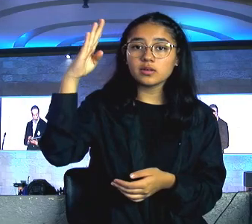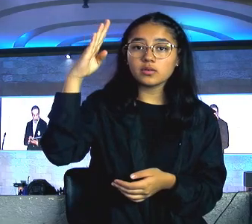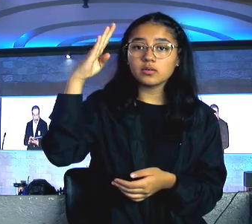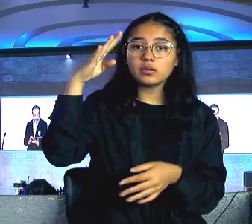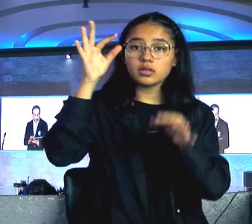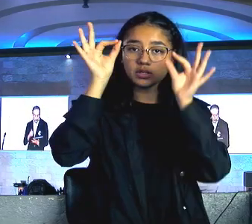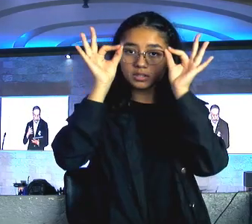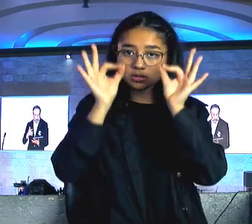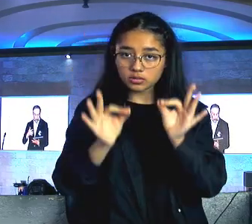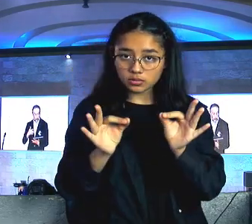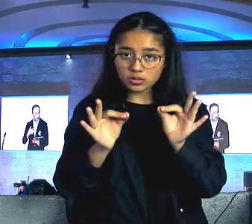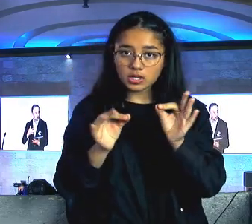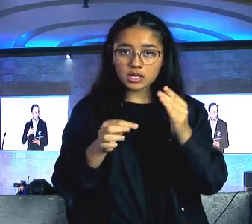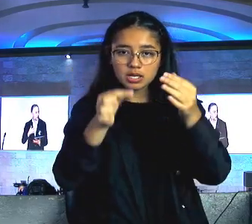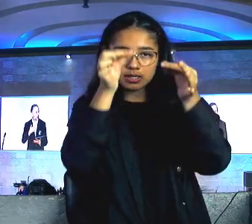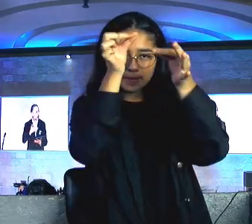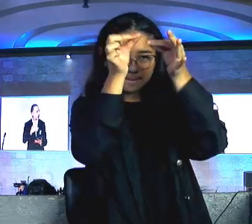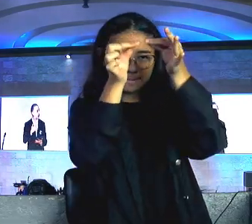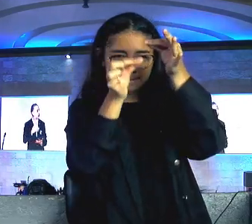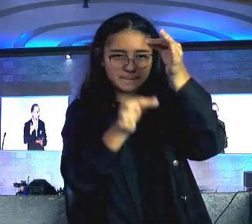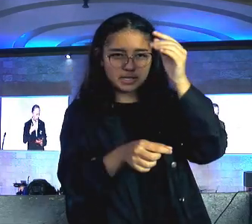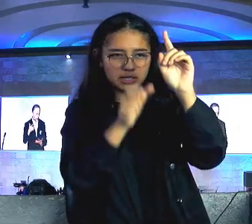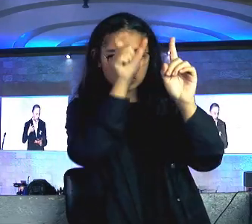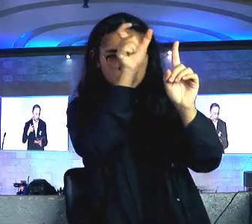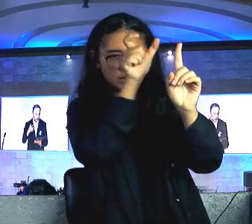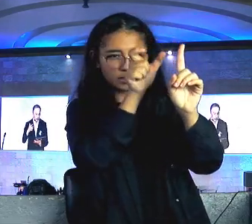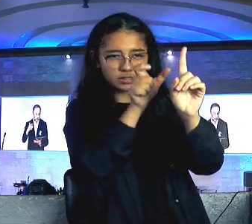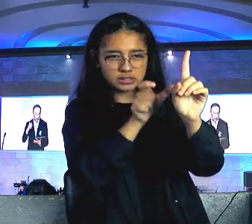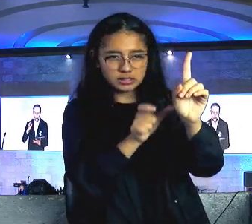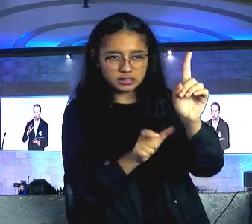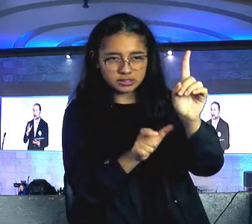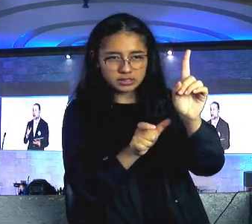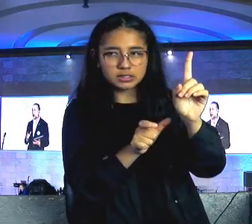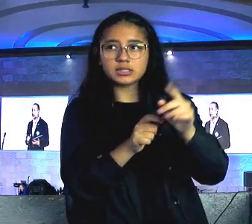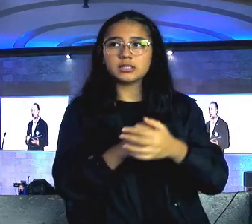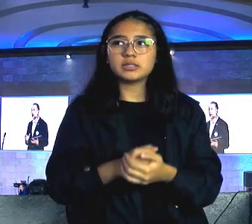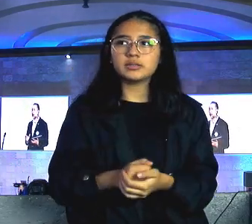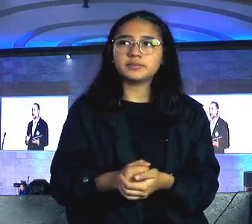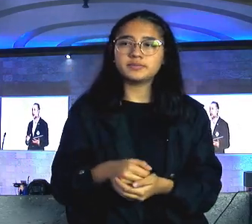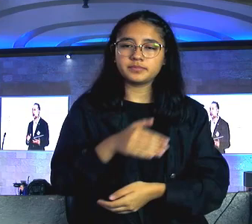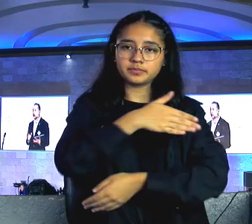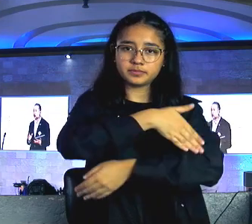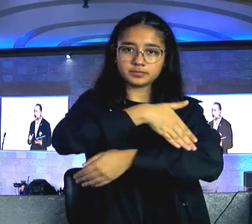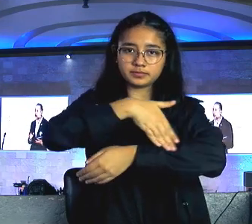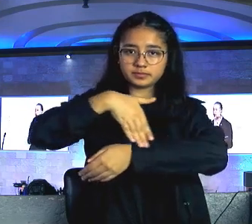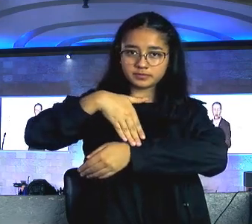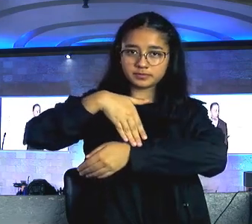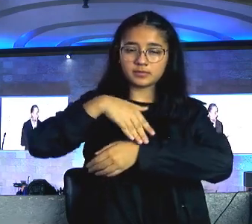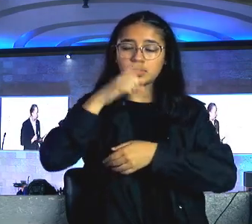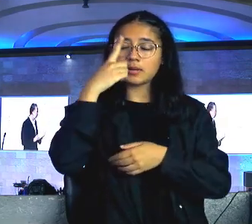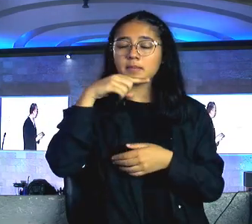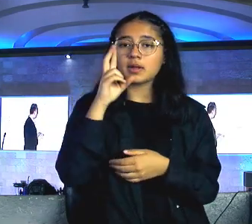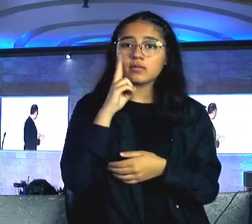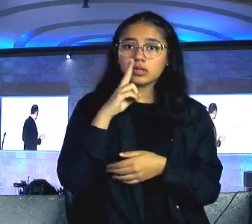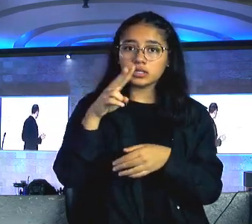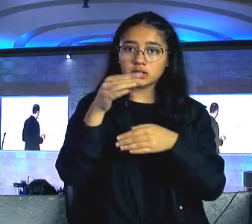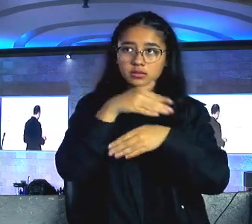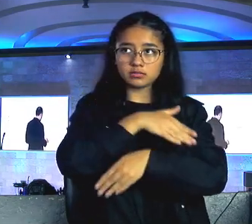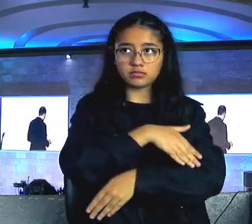cercioran y te miden con una cuerda con plomo justamente para ver si tú eres recto o no lo